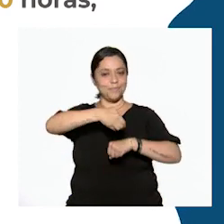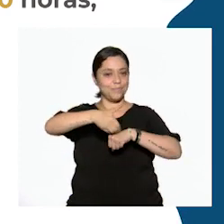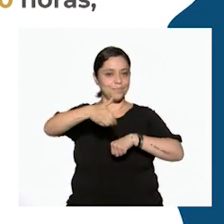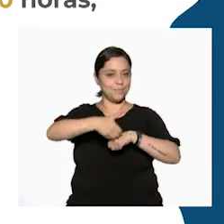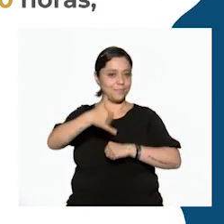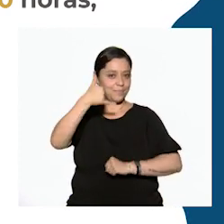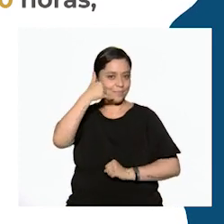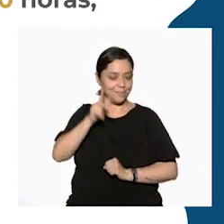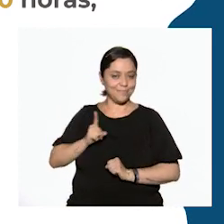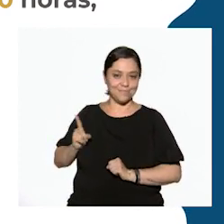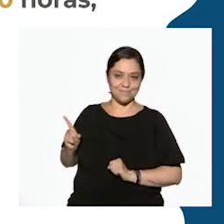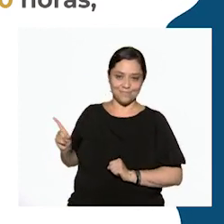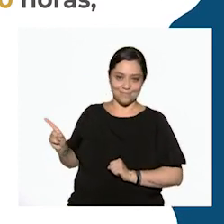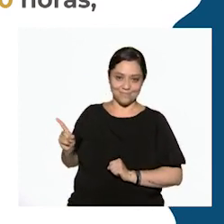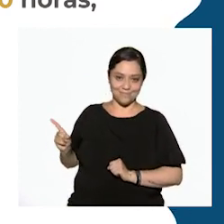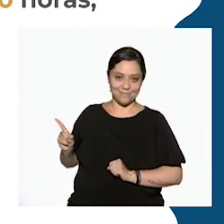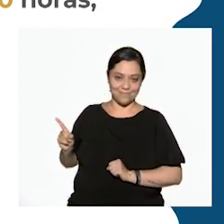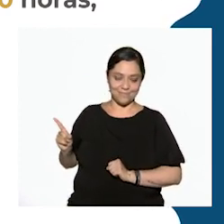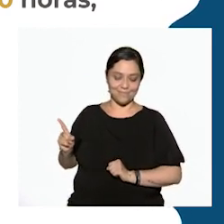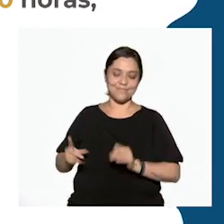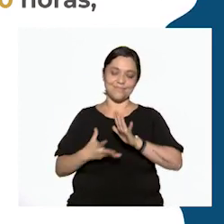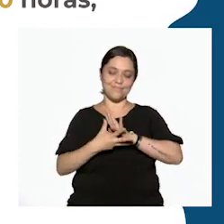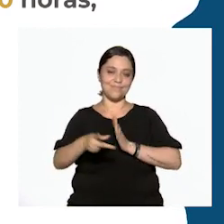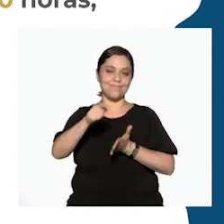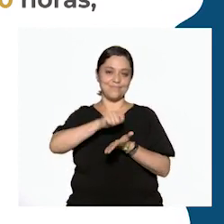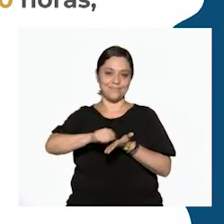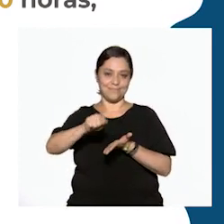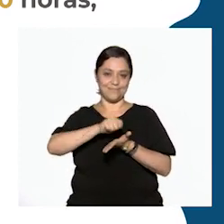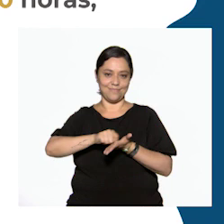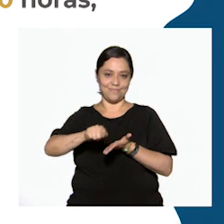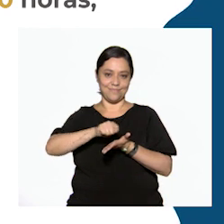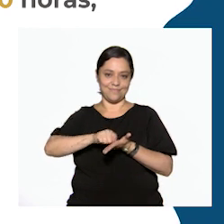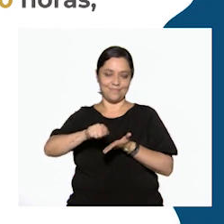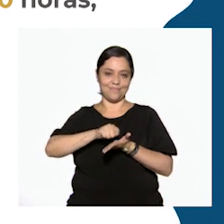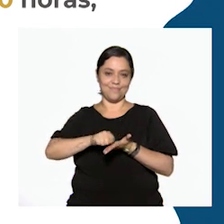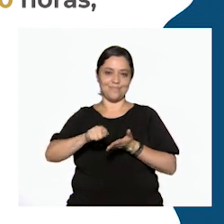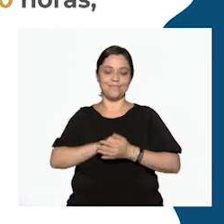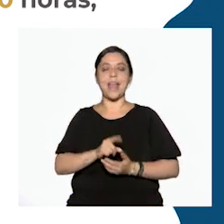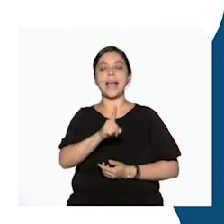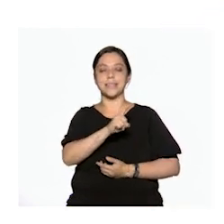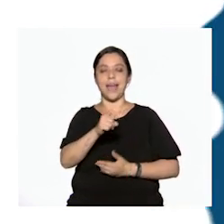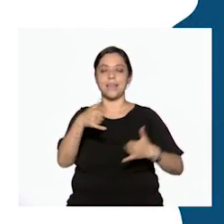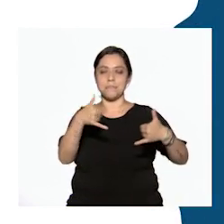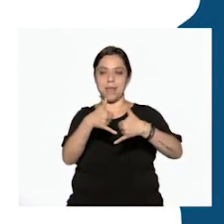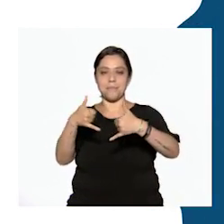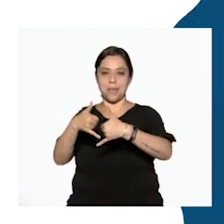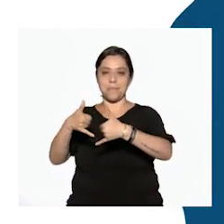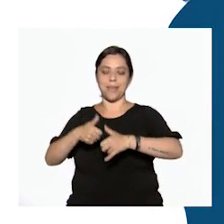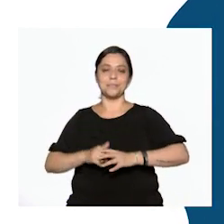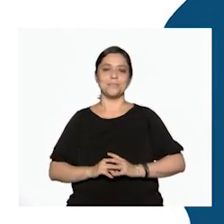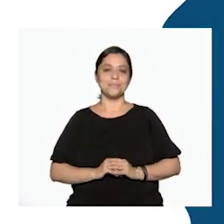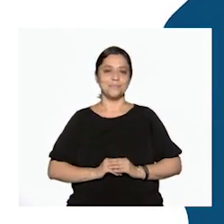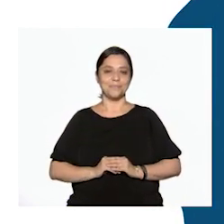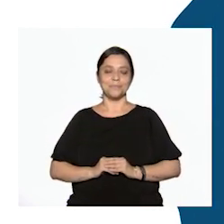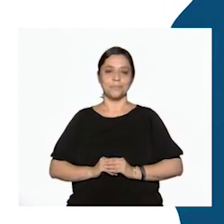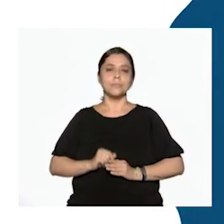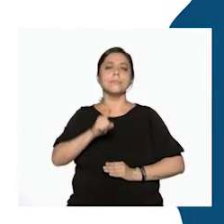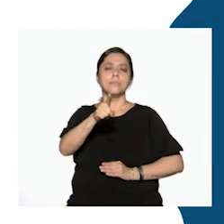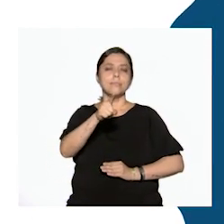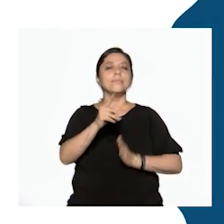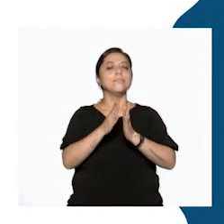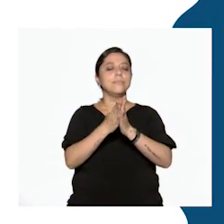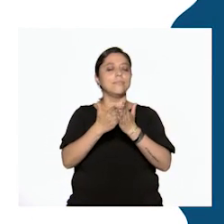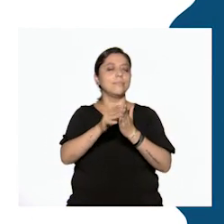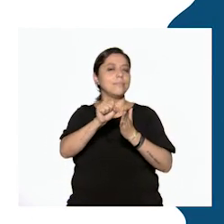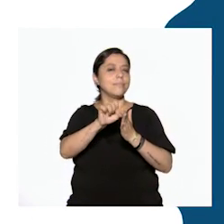teléfono 55 41 72 04 13 con 100 líneas. También puedes encontrar